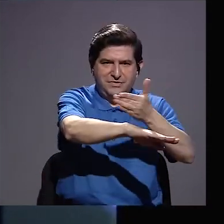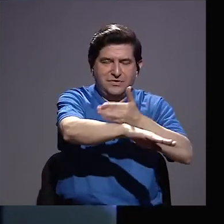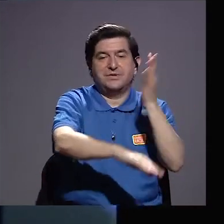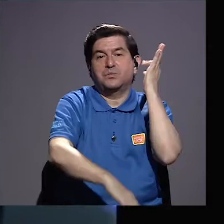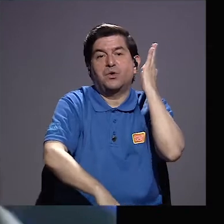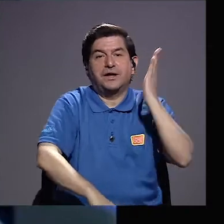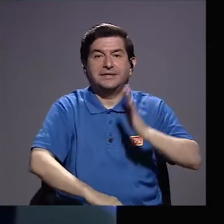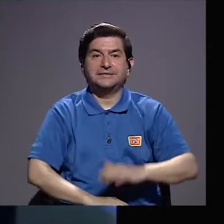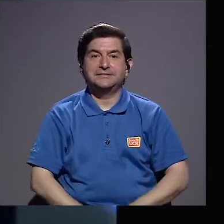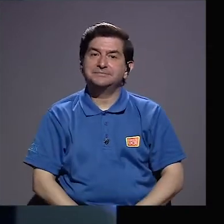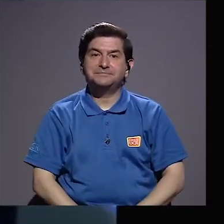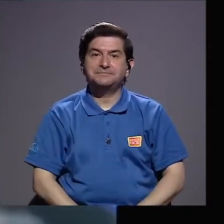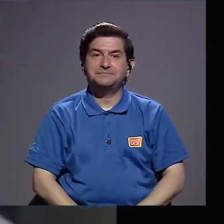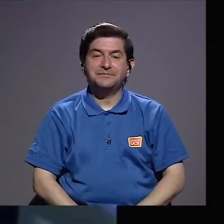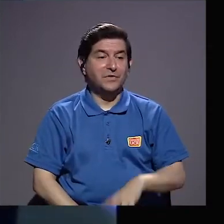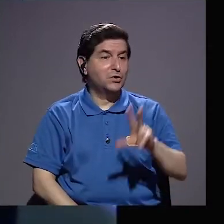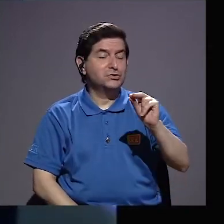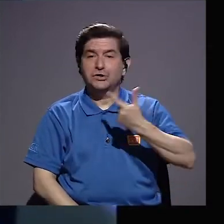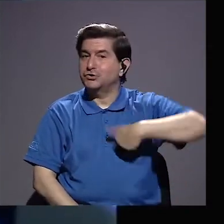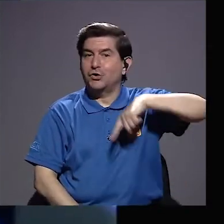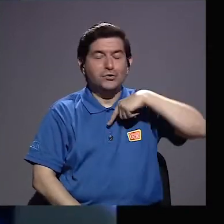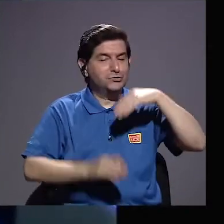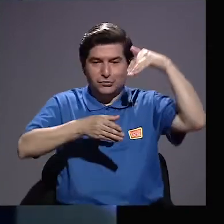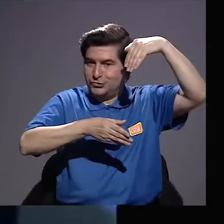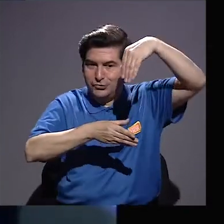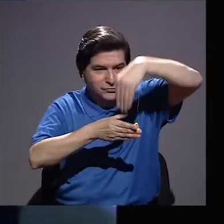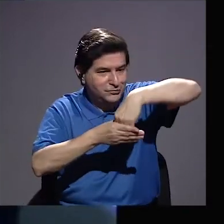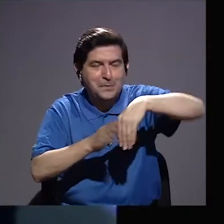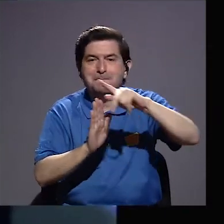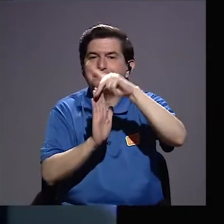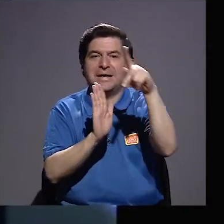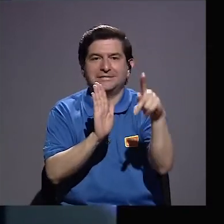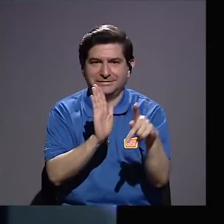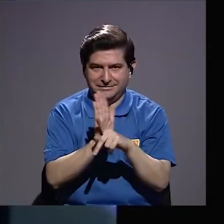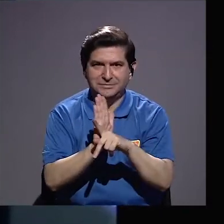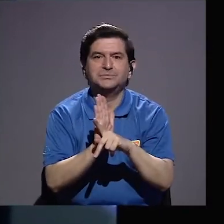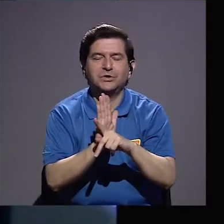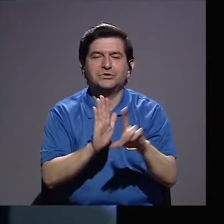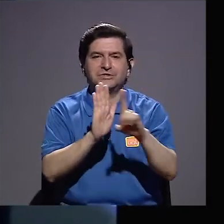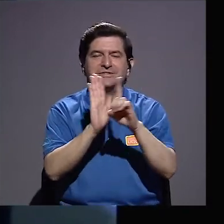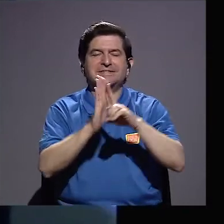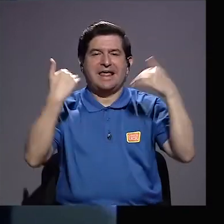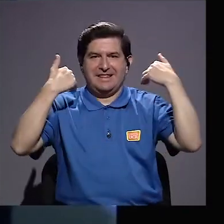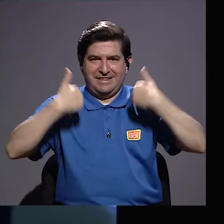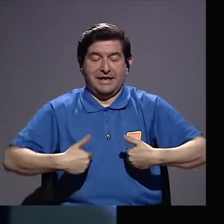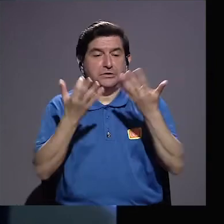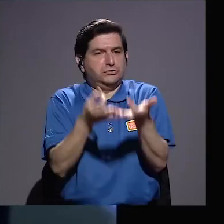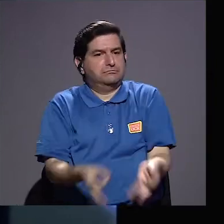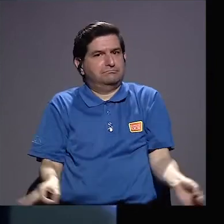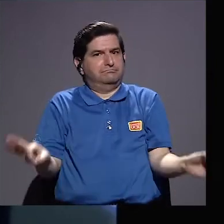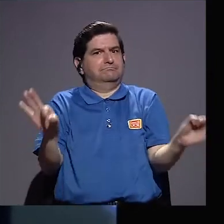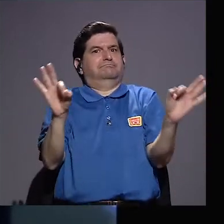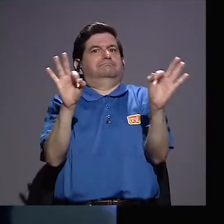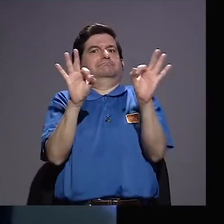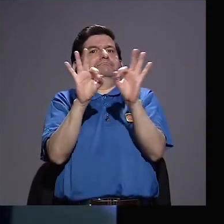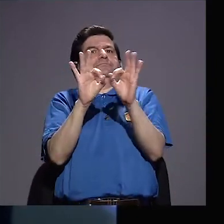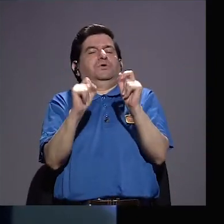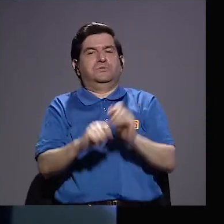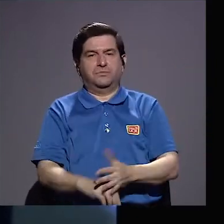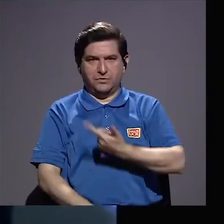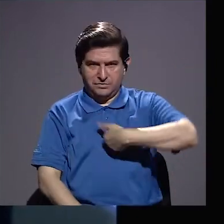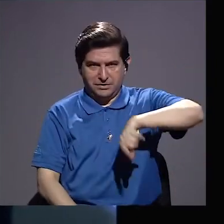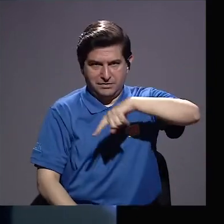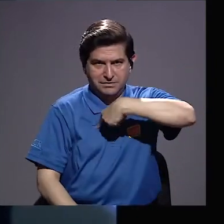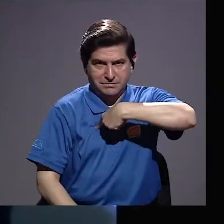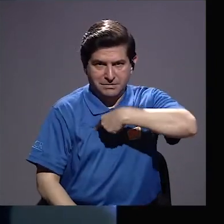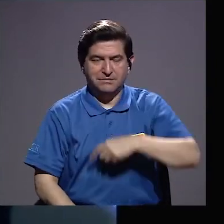Mujeres. Entonces no estábamos cubiertas por los principios de derechos humanos, que es tan importante para nosotras,